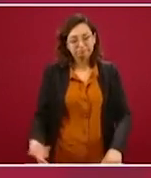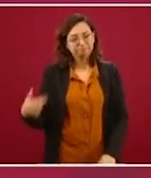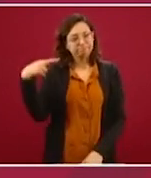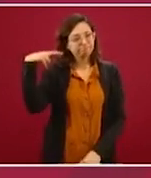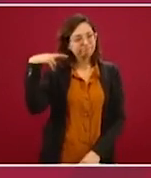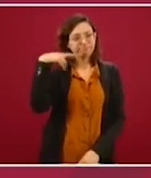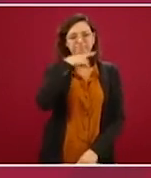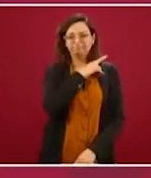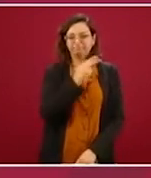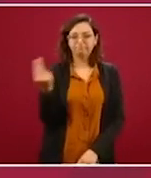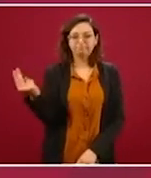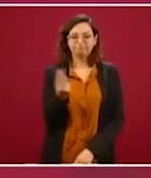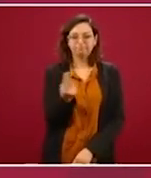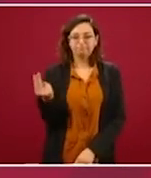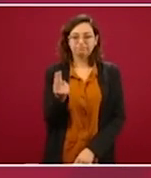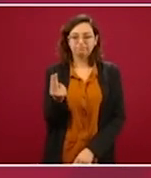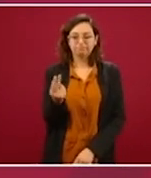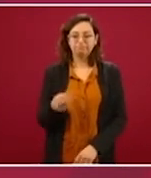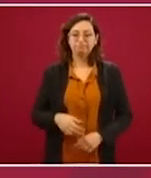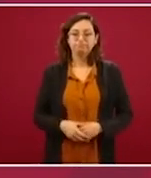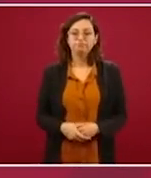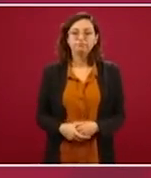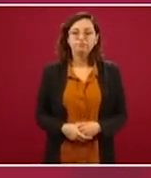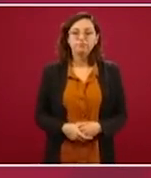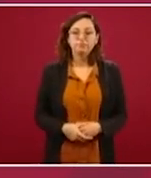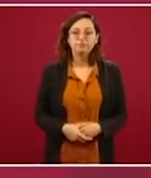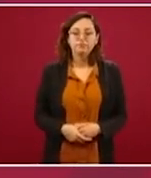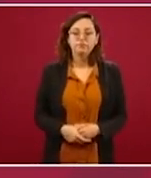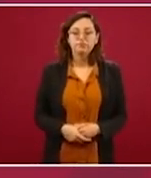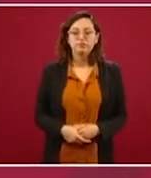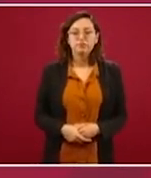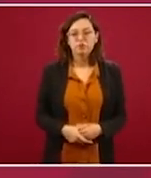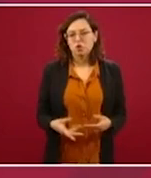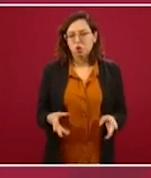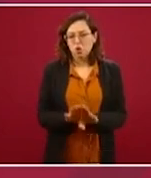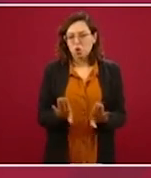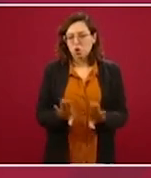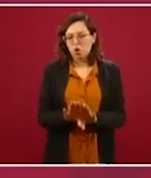Primero emití un escrito